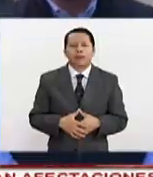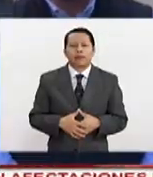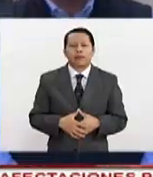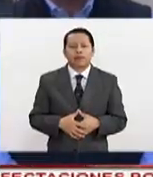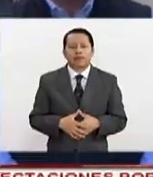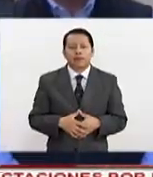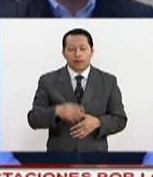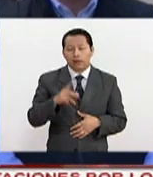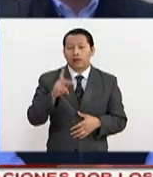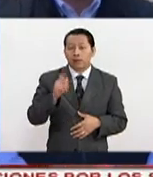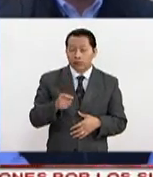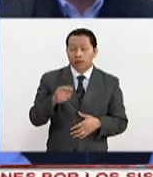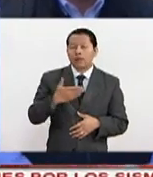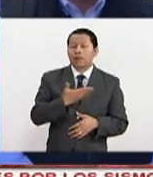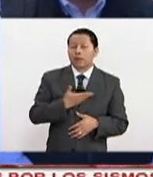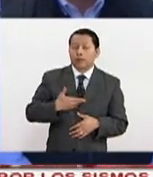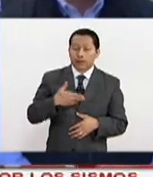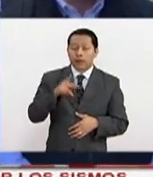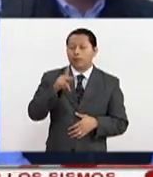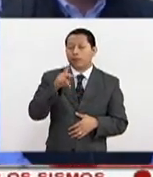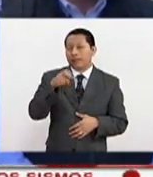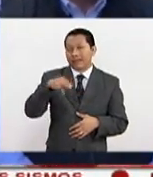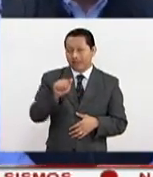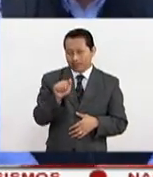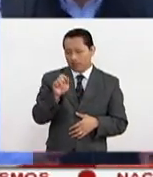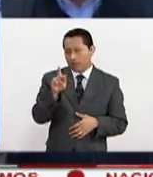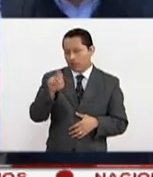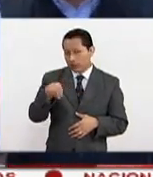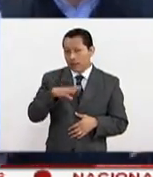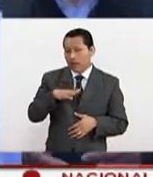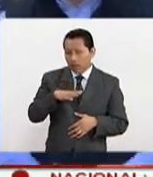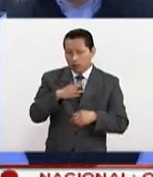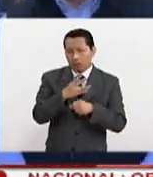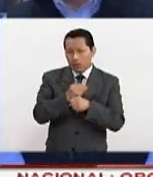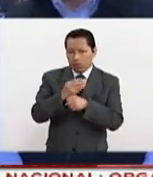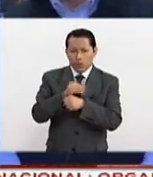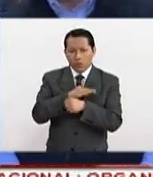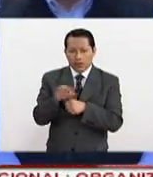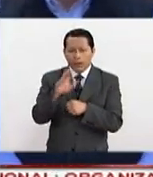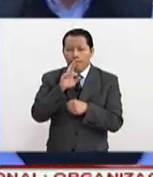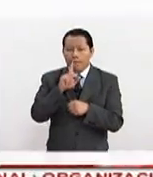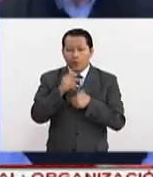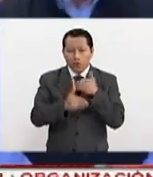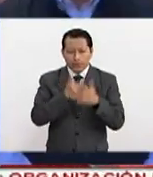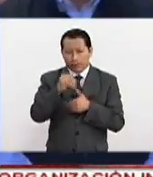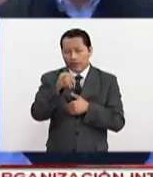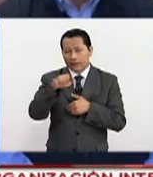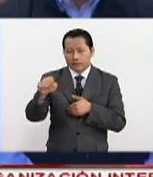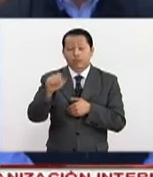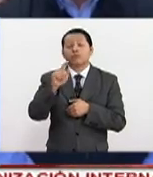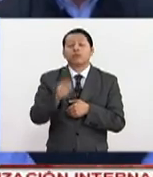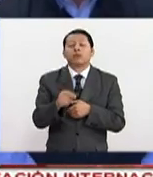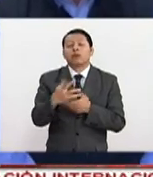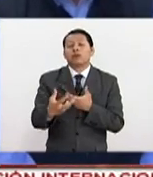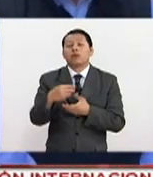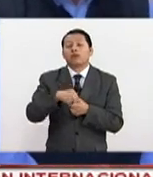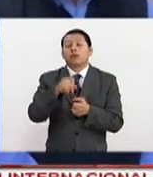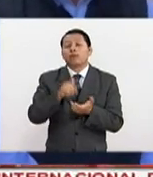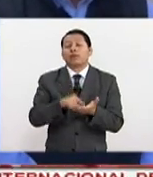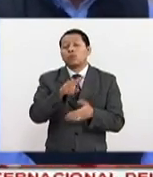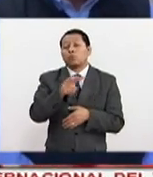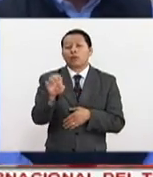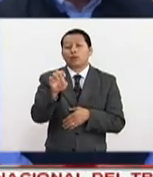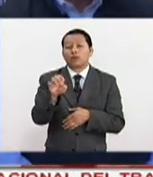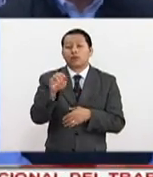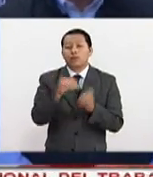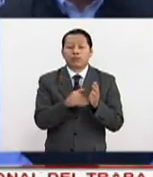Que instruye el presidente Peña de recuperación y mejora de los servicios del IMSS se integra por